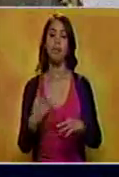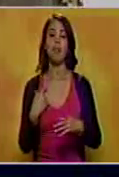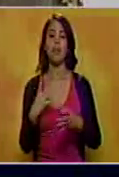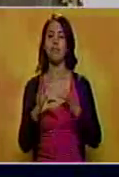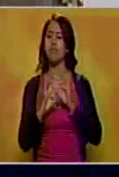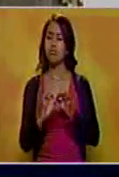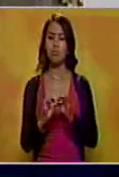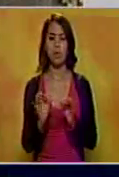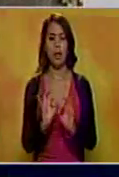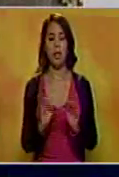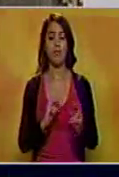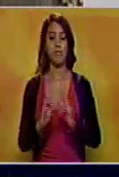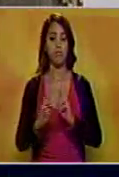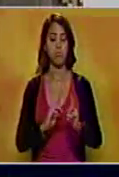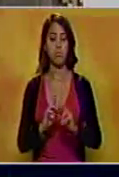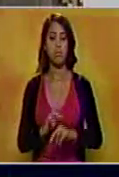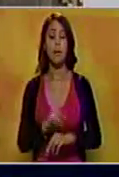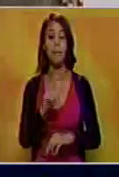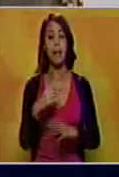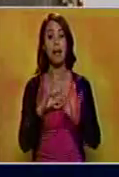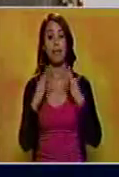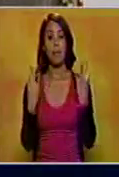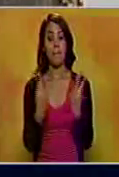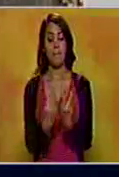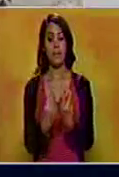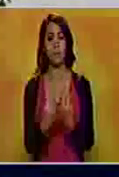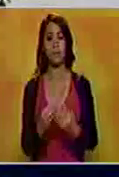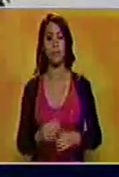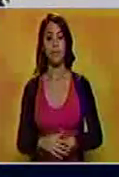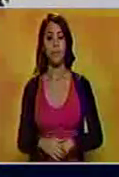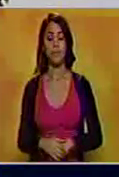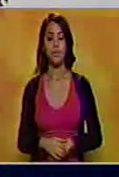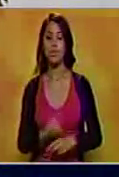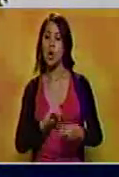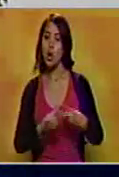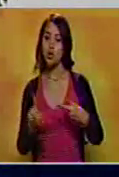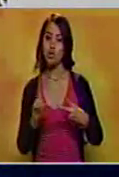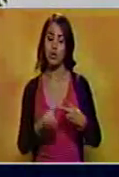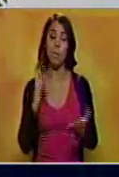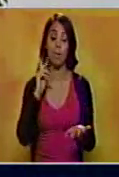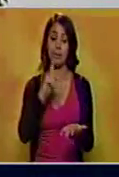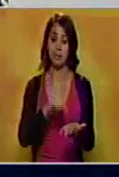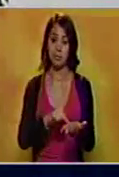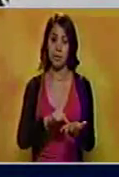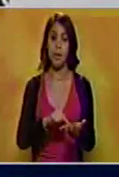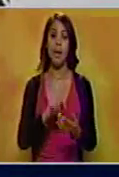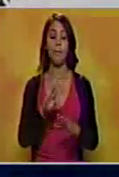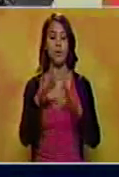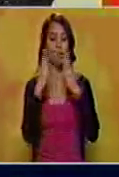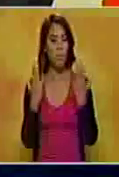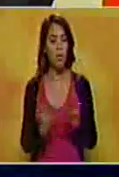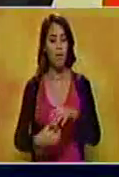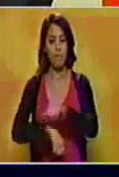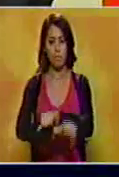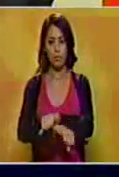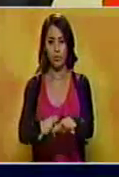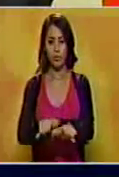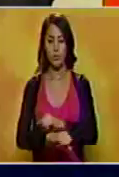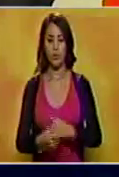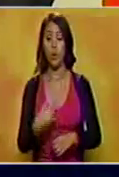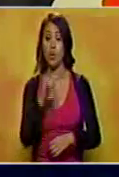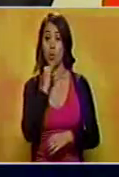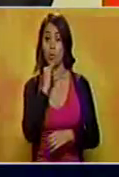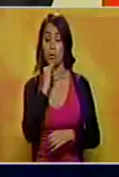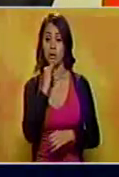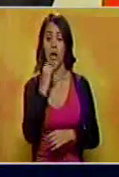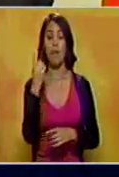ningún representante de la familia real británica ni dignatario de la nación acudirán al próximo Mundial de Fútbol. En un comunicado, la